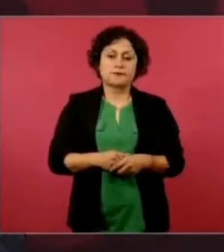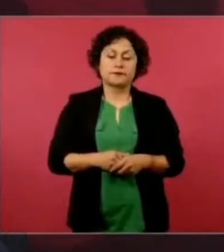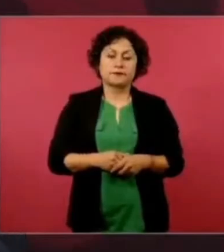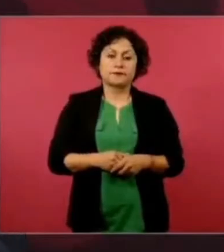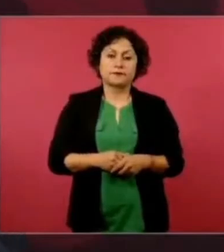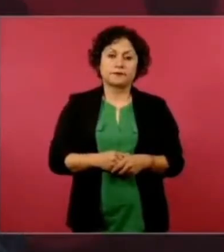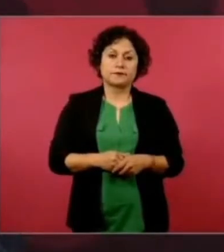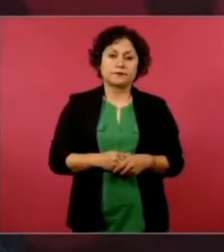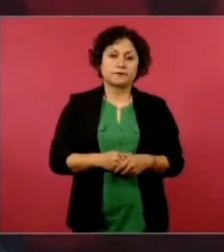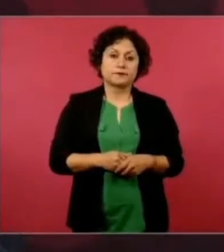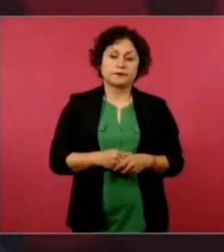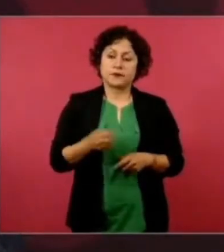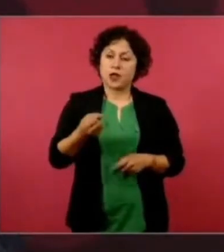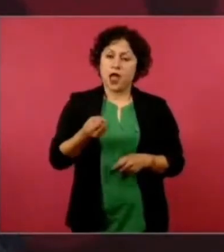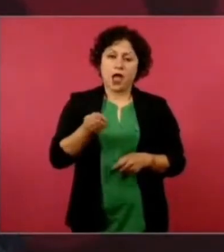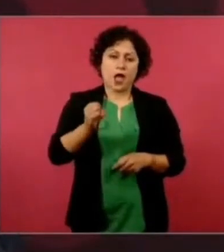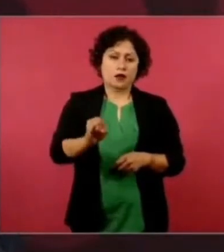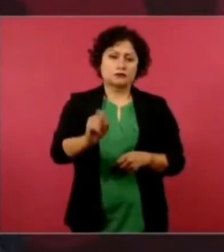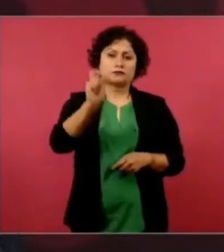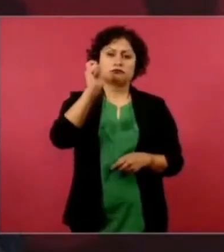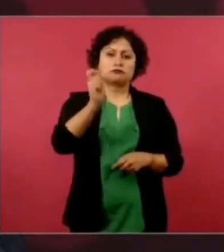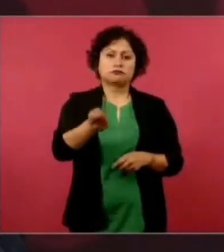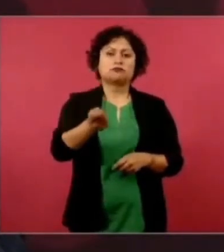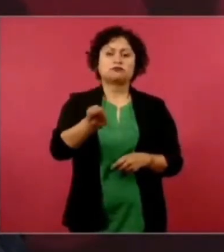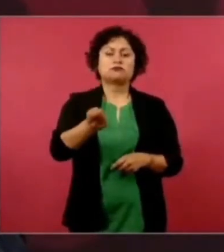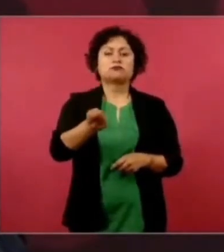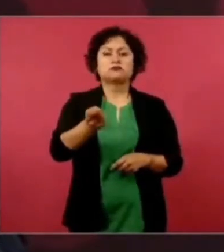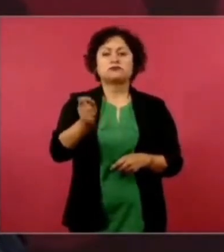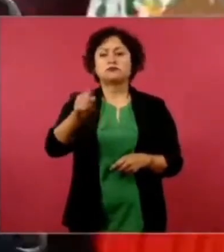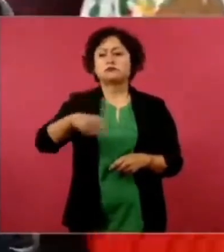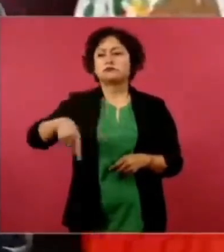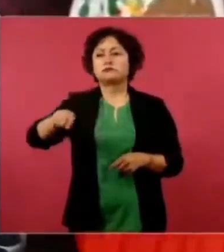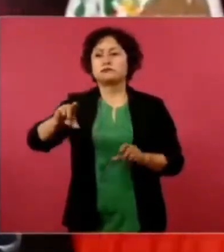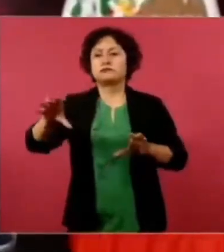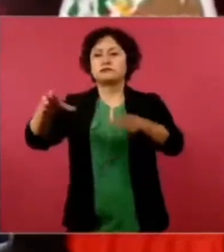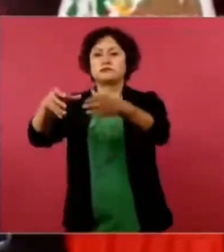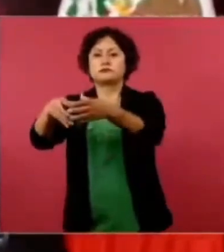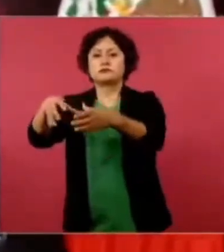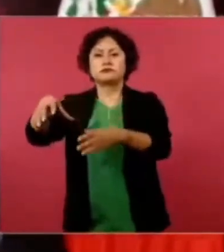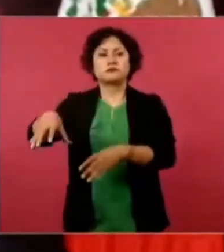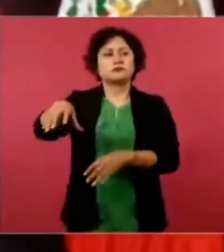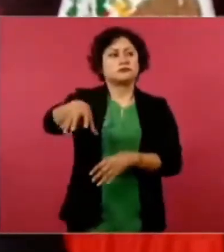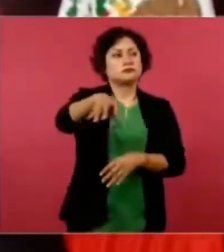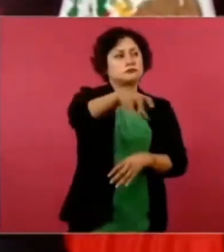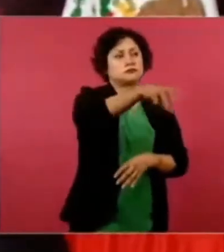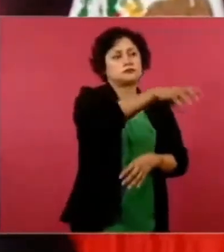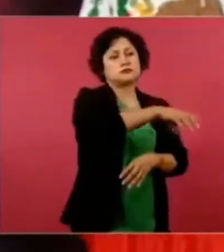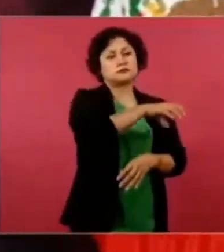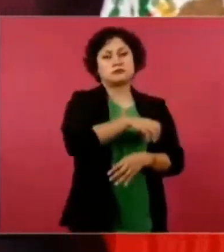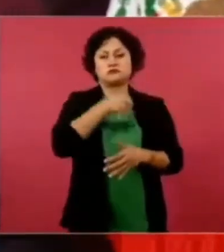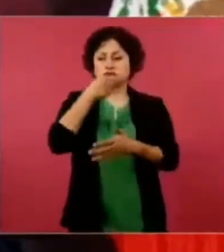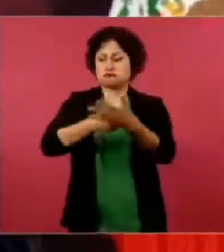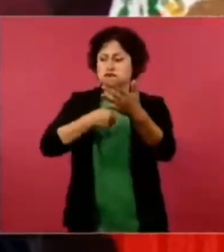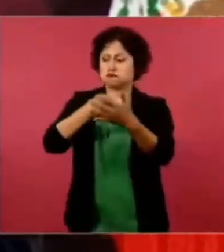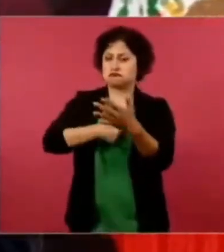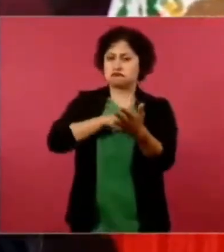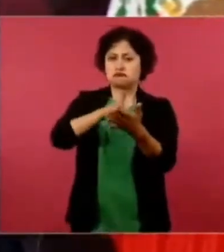defensor de las organizaciones de derechos humanos, sobre todo de